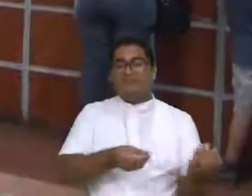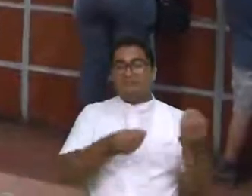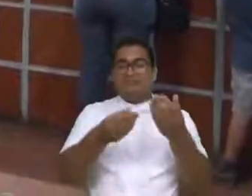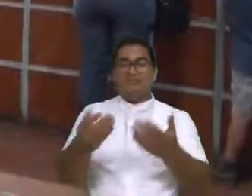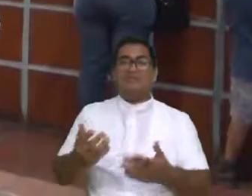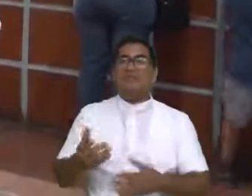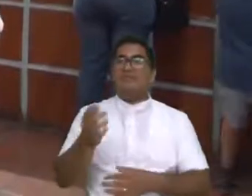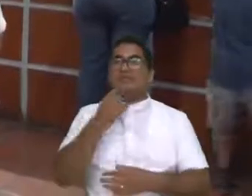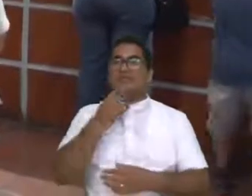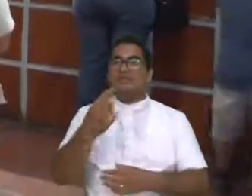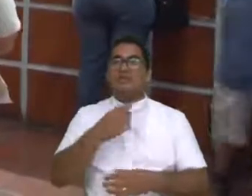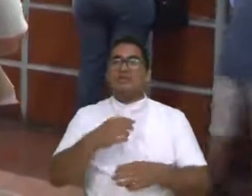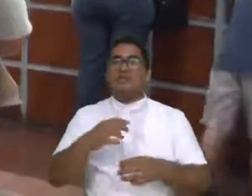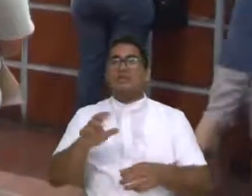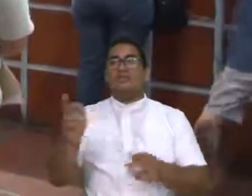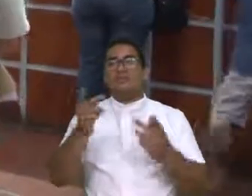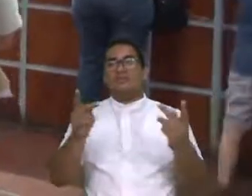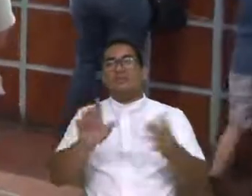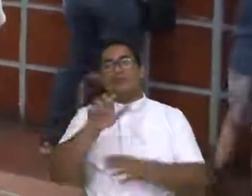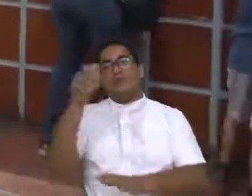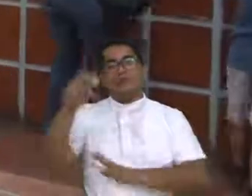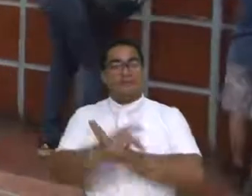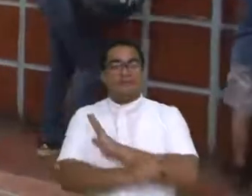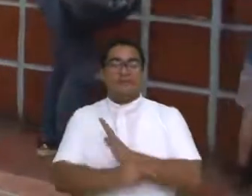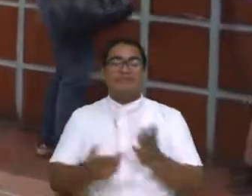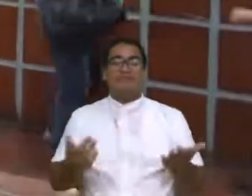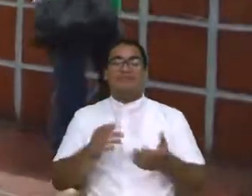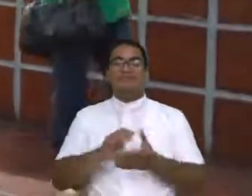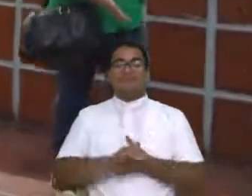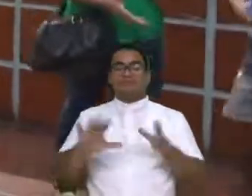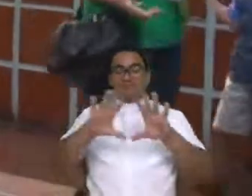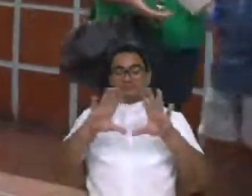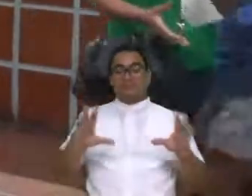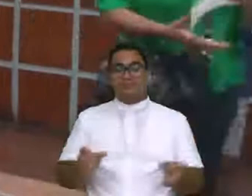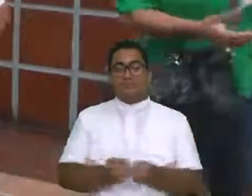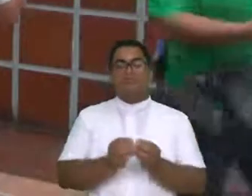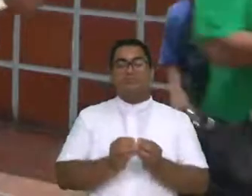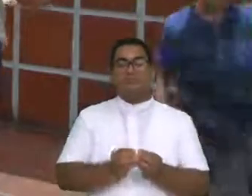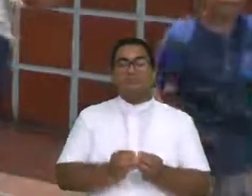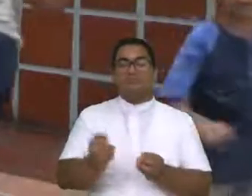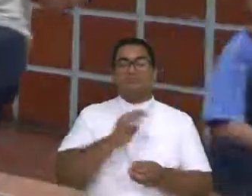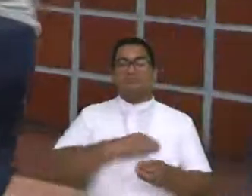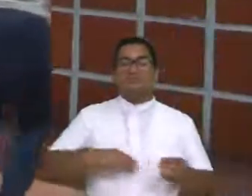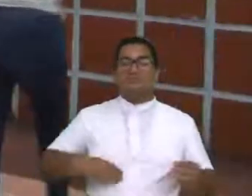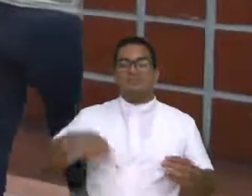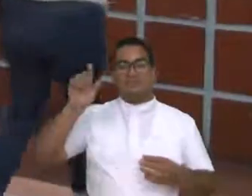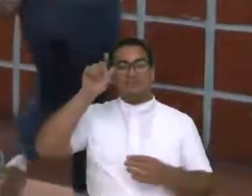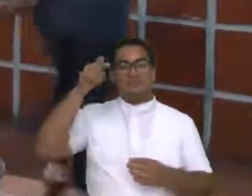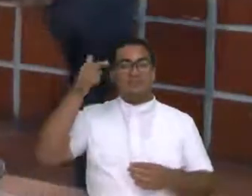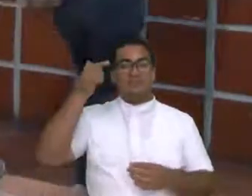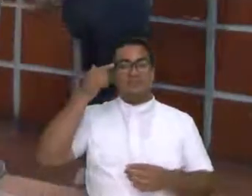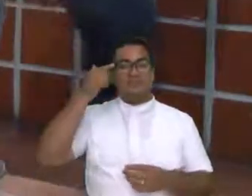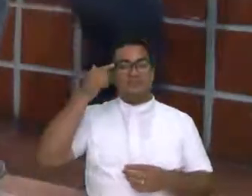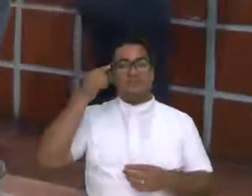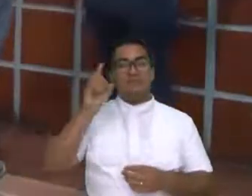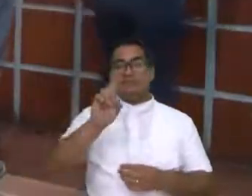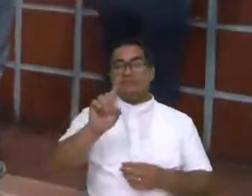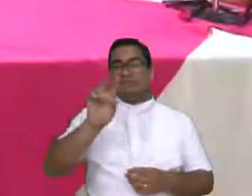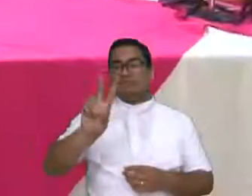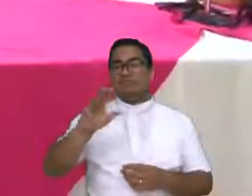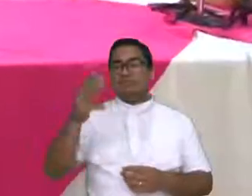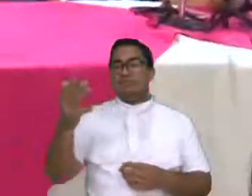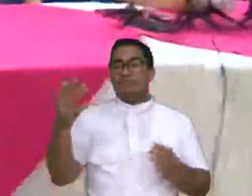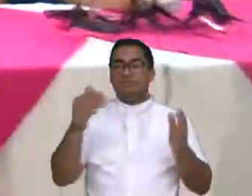a connacionales residentes en el extranjero. En total, durante este periodo, el Ministerio de Gobernación prestó más de 129